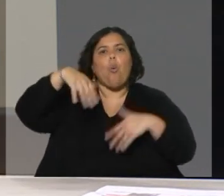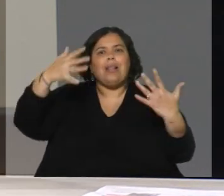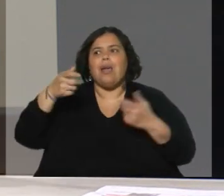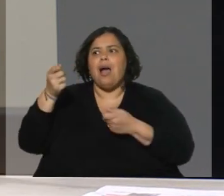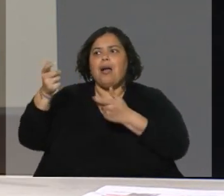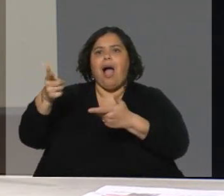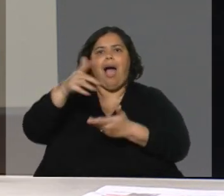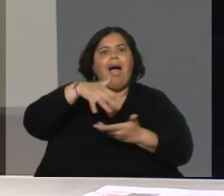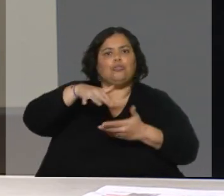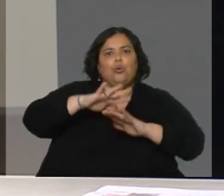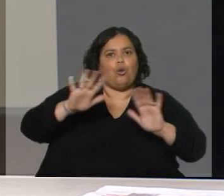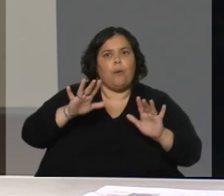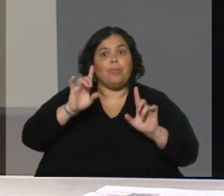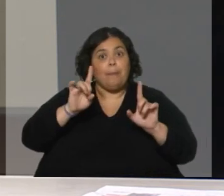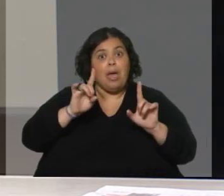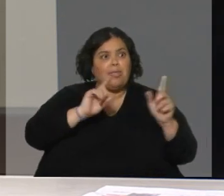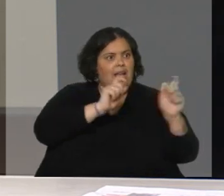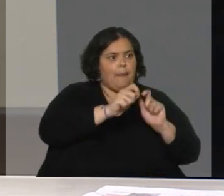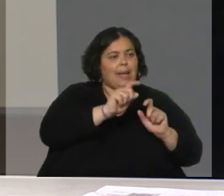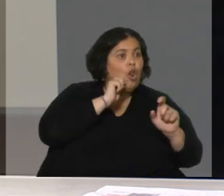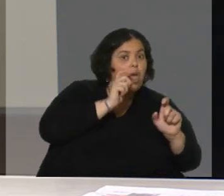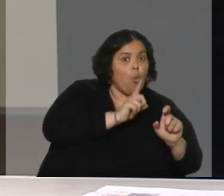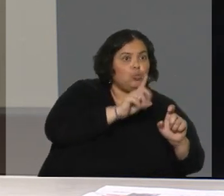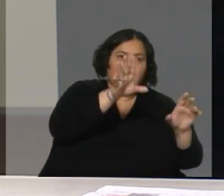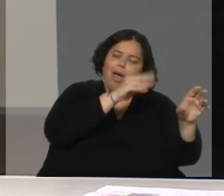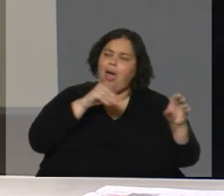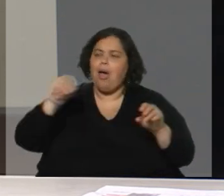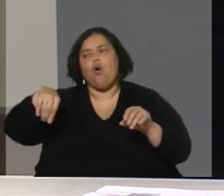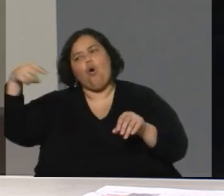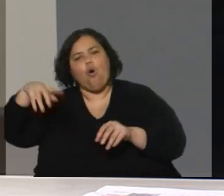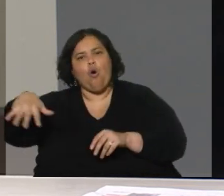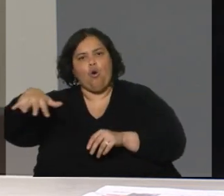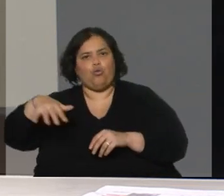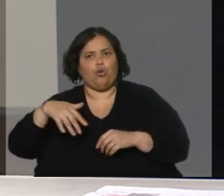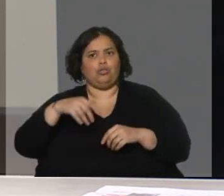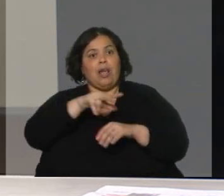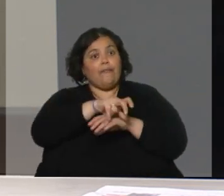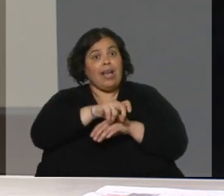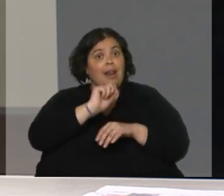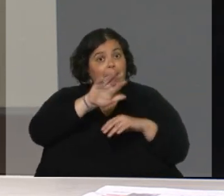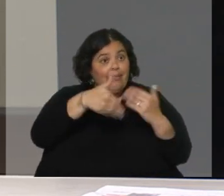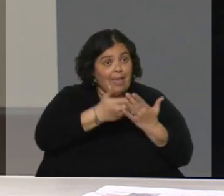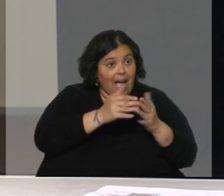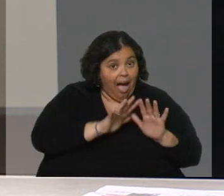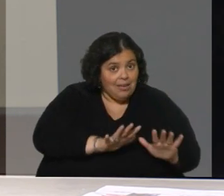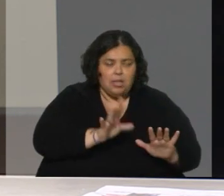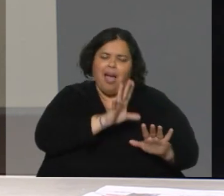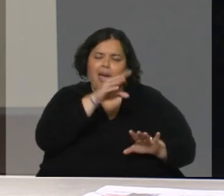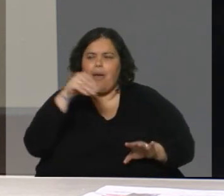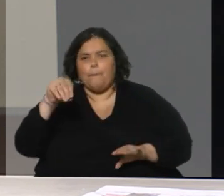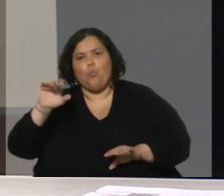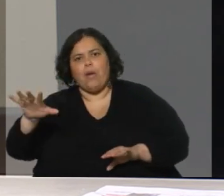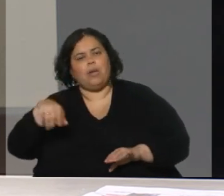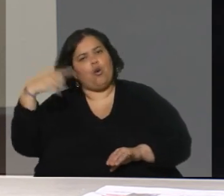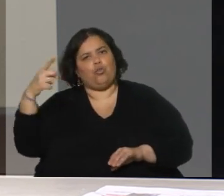no solo eso sino que además te cambia el caso si si no le gusta lo que lo que uno el fiscal está planteando es un poder a